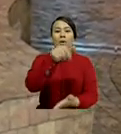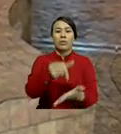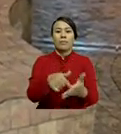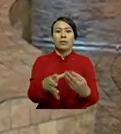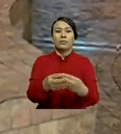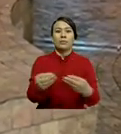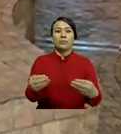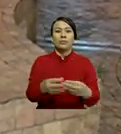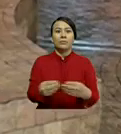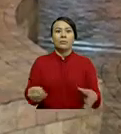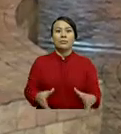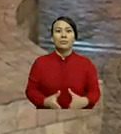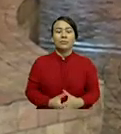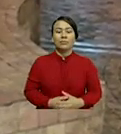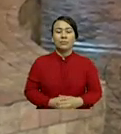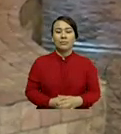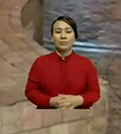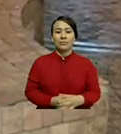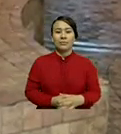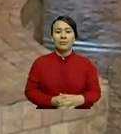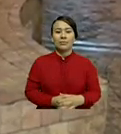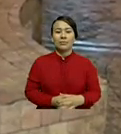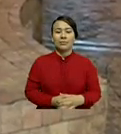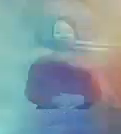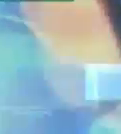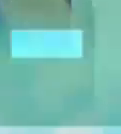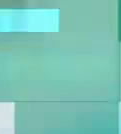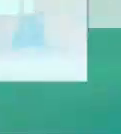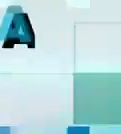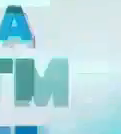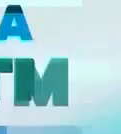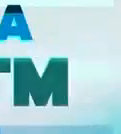Informó Jorge Salazar.